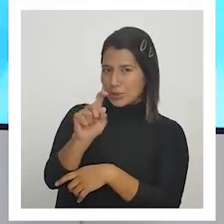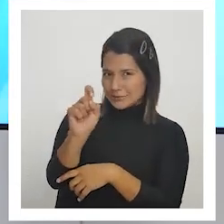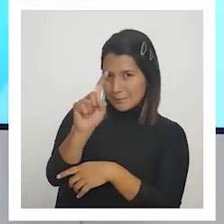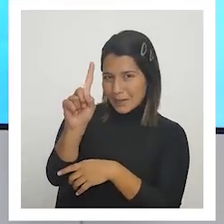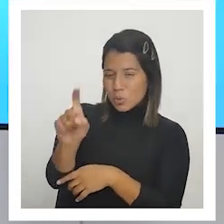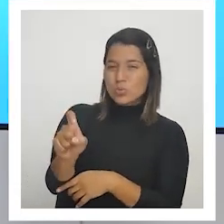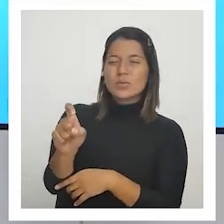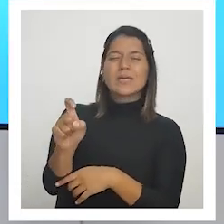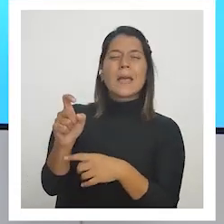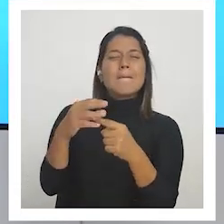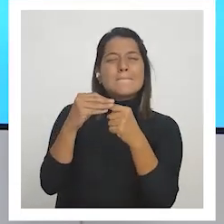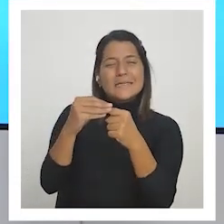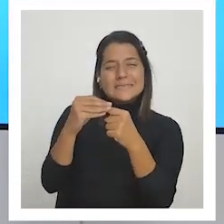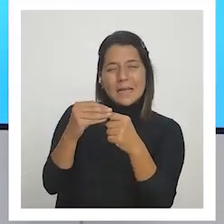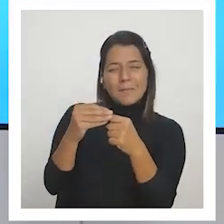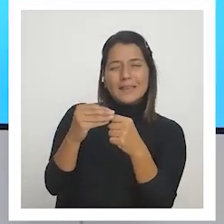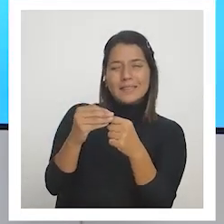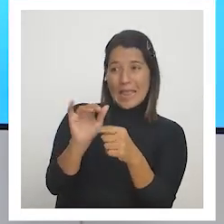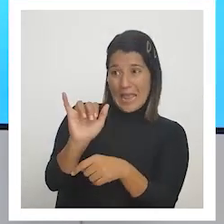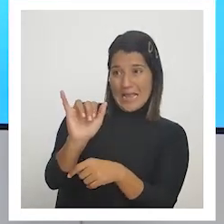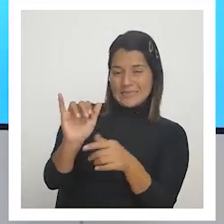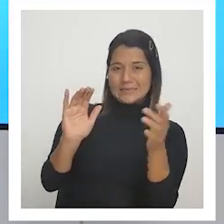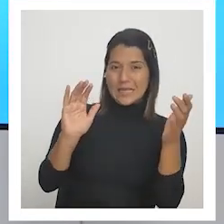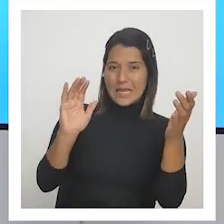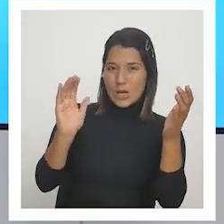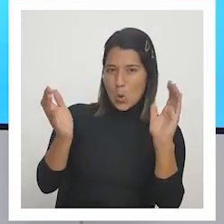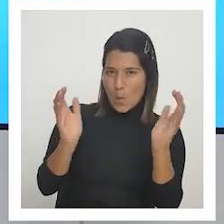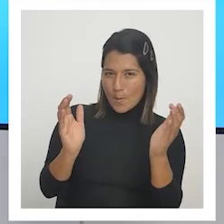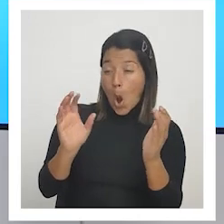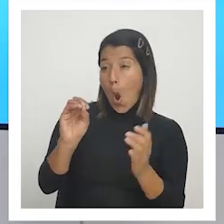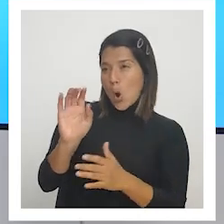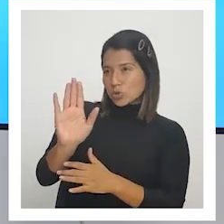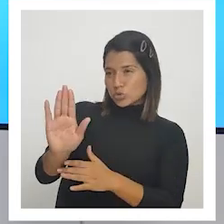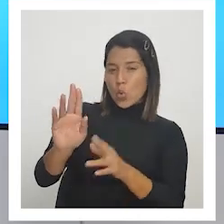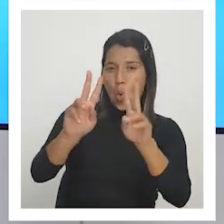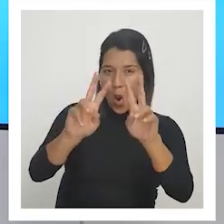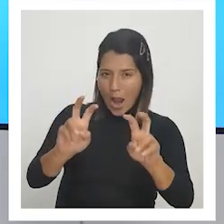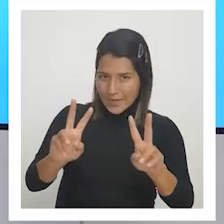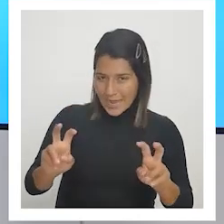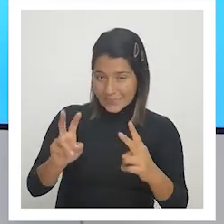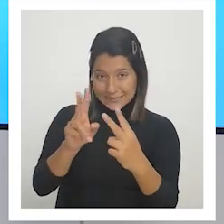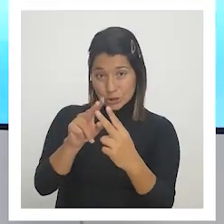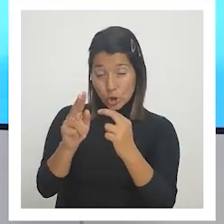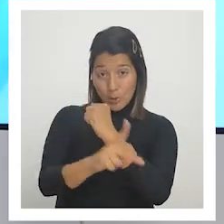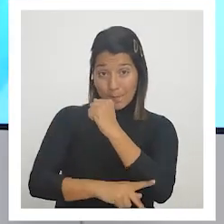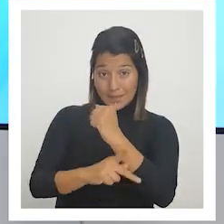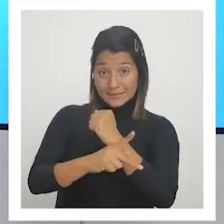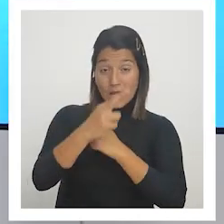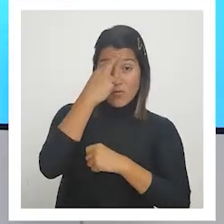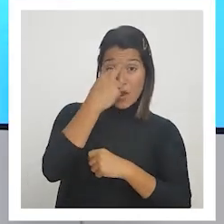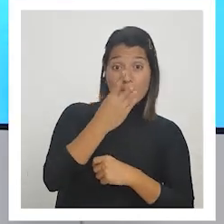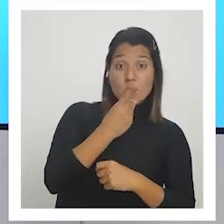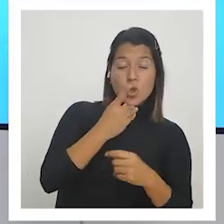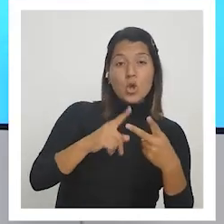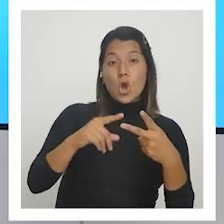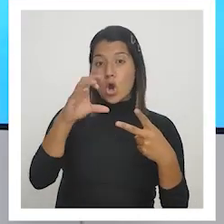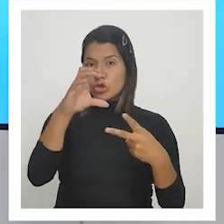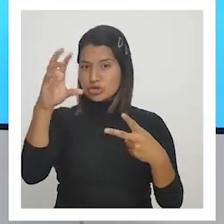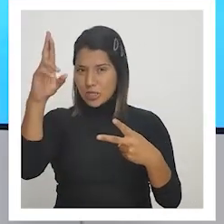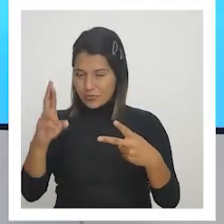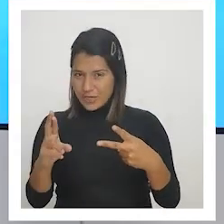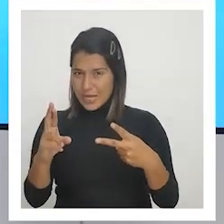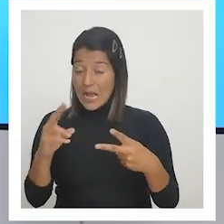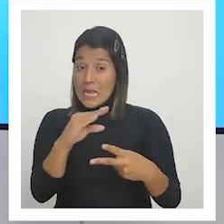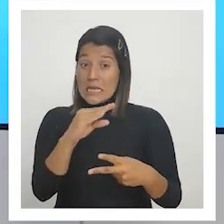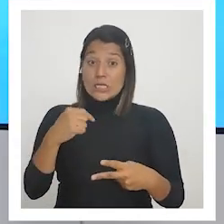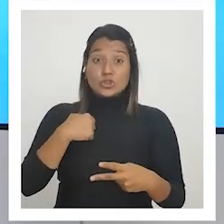en ese comparativo o en ese análisis de dos mercados, el de República Dominicana y el de Costa Rica. Y yo no sé si habrá